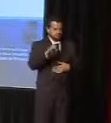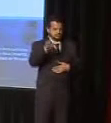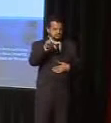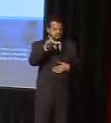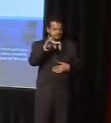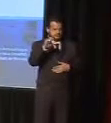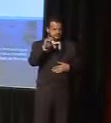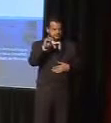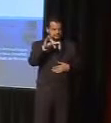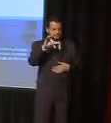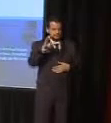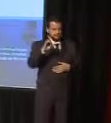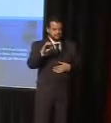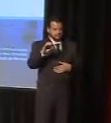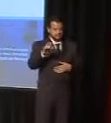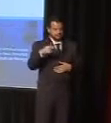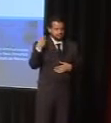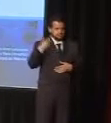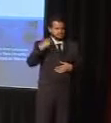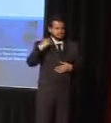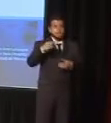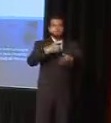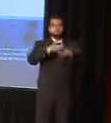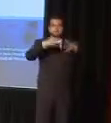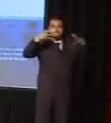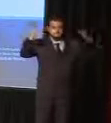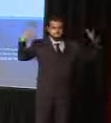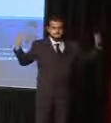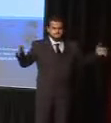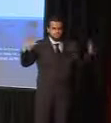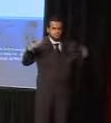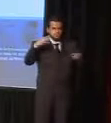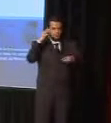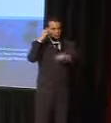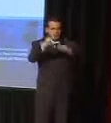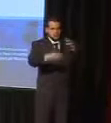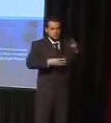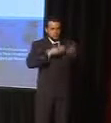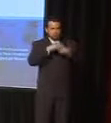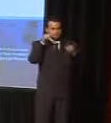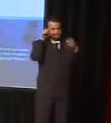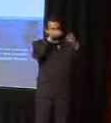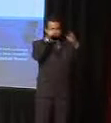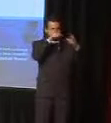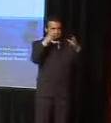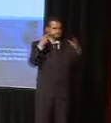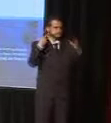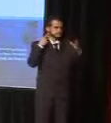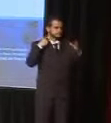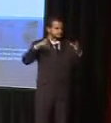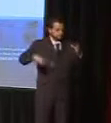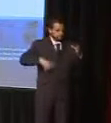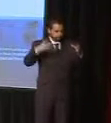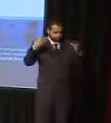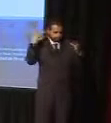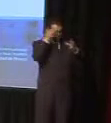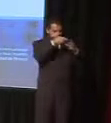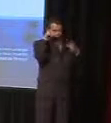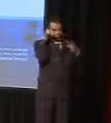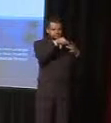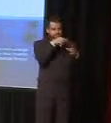sea en las fronteras de la política o en la economía así es que existe una red de intereses